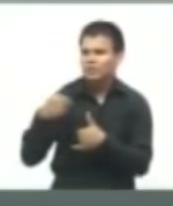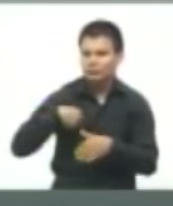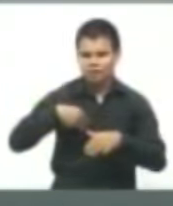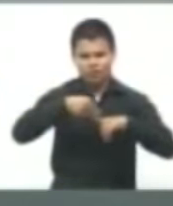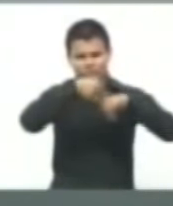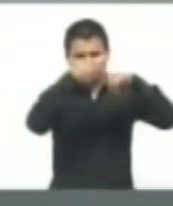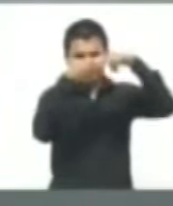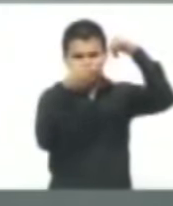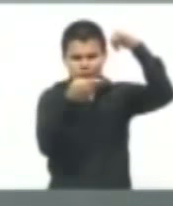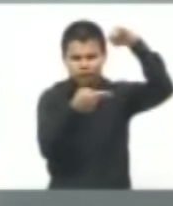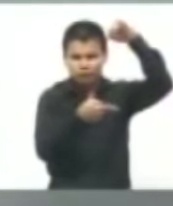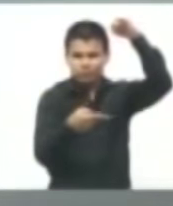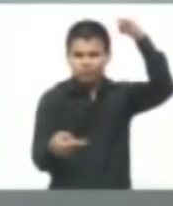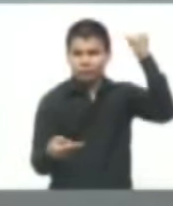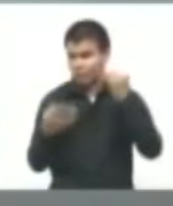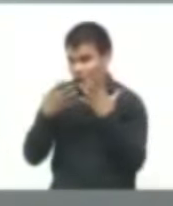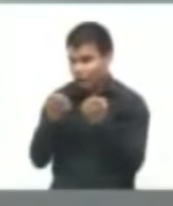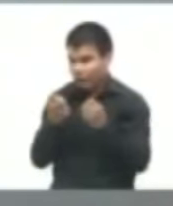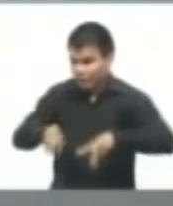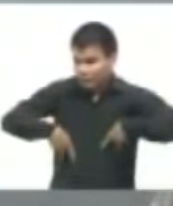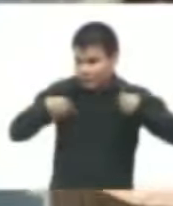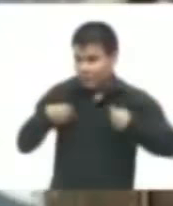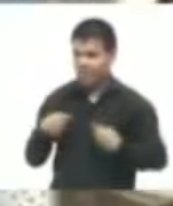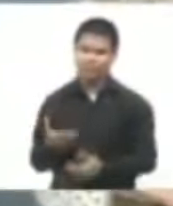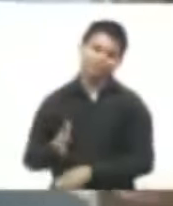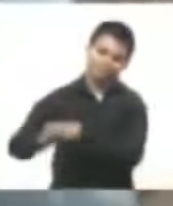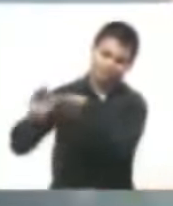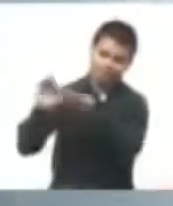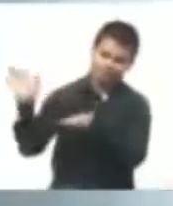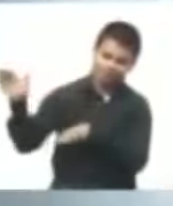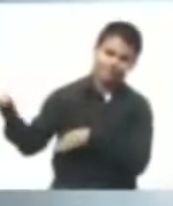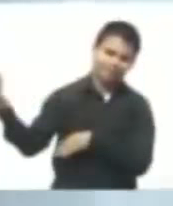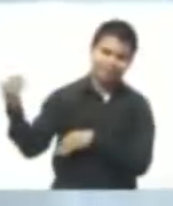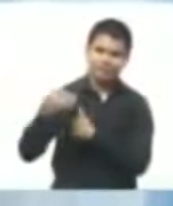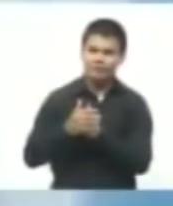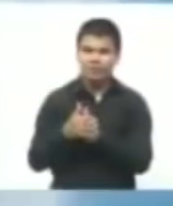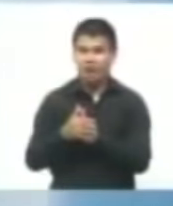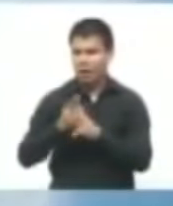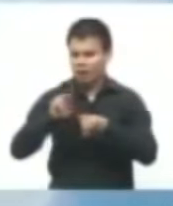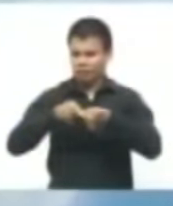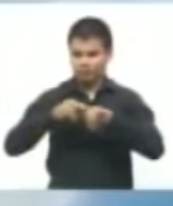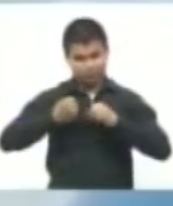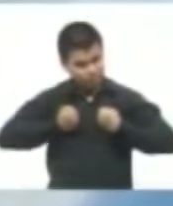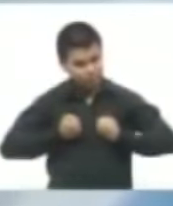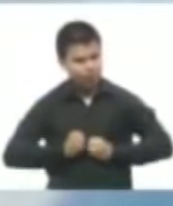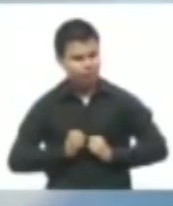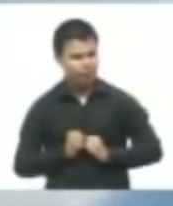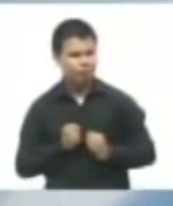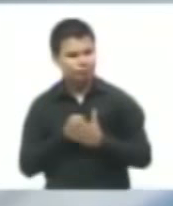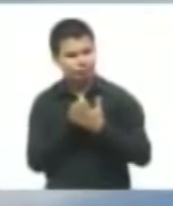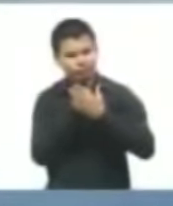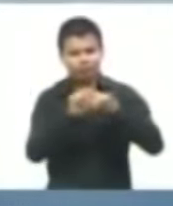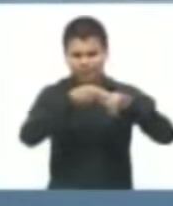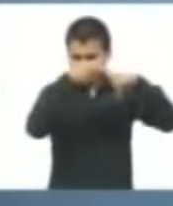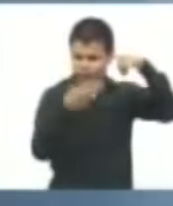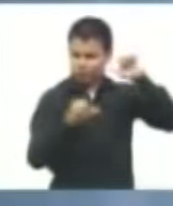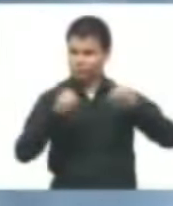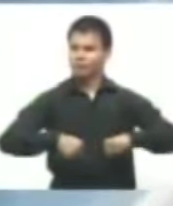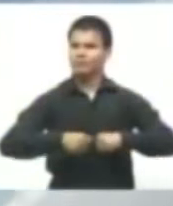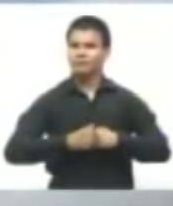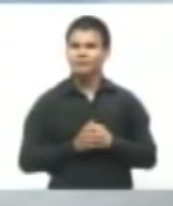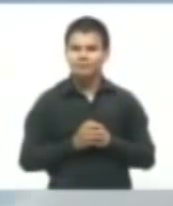de altura. Quienes quieran vivir en carne propia, solo necesitan una dosis de valentía y determinación.